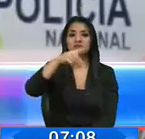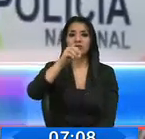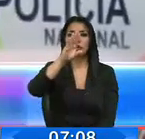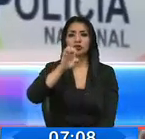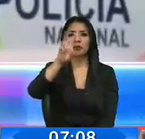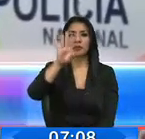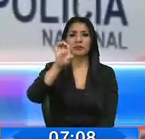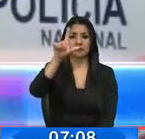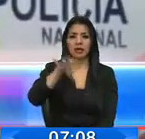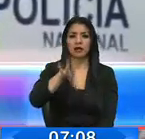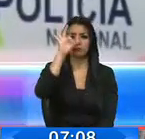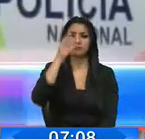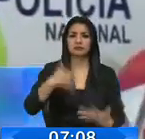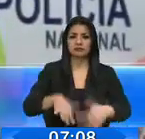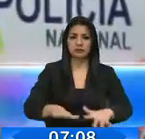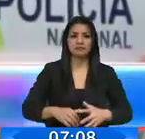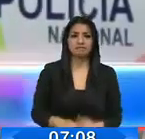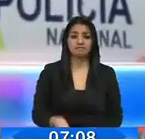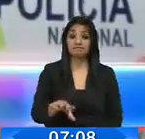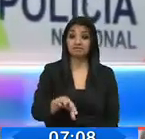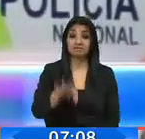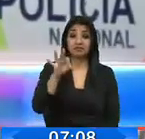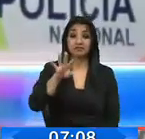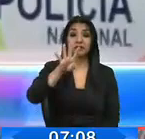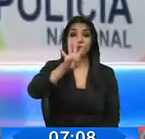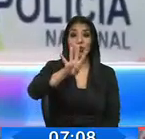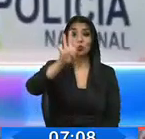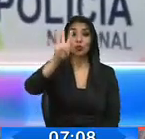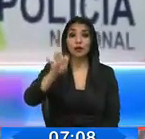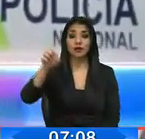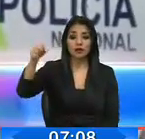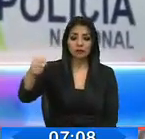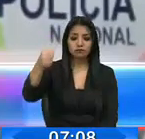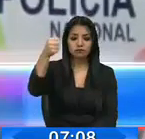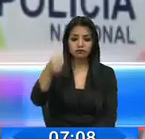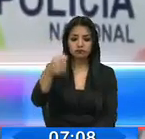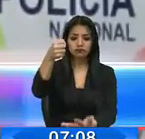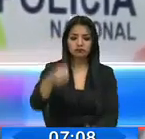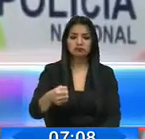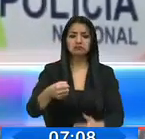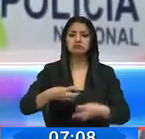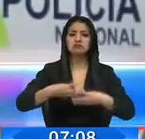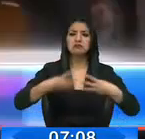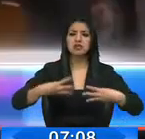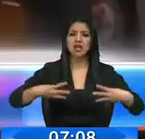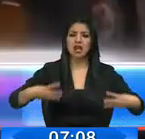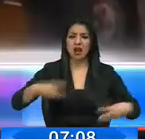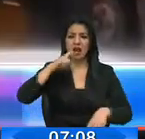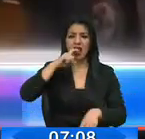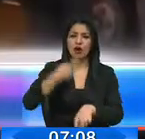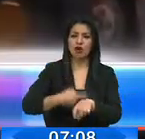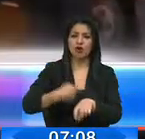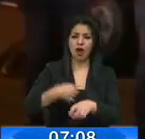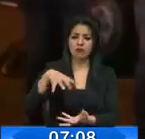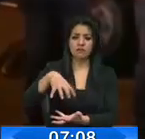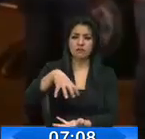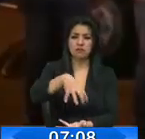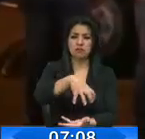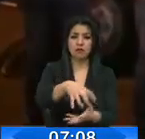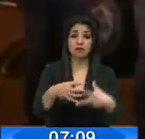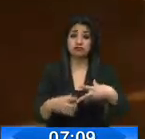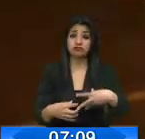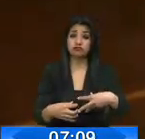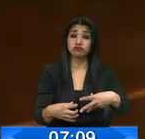interior efectivamente la presencia de 440 sacos de material rocoso. Antes que desaparezcan en el